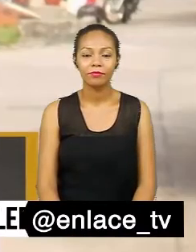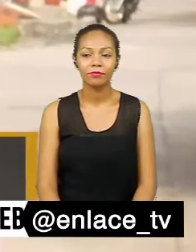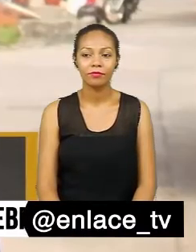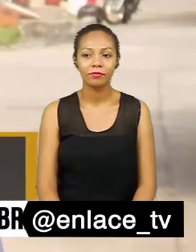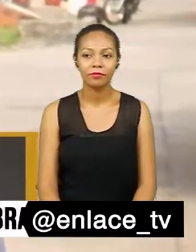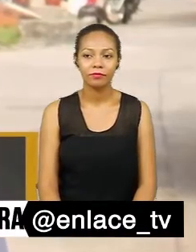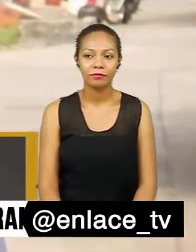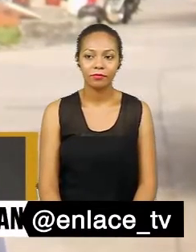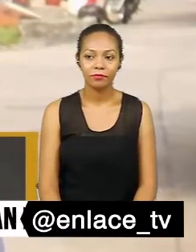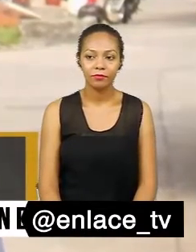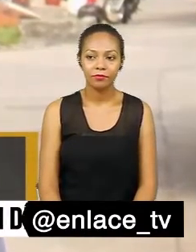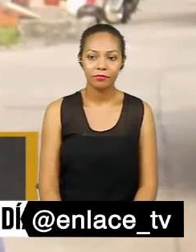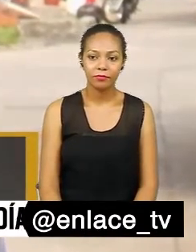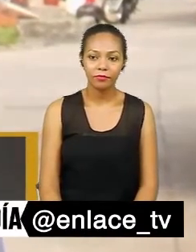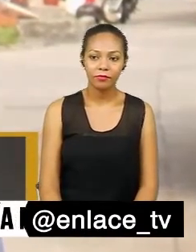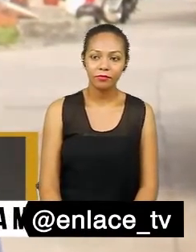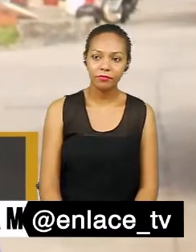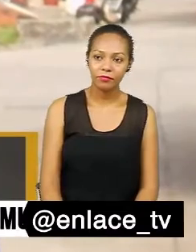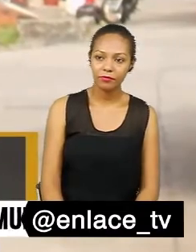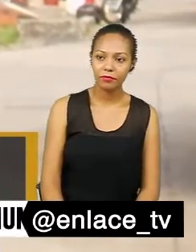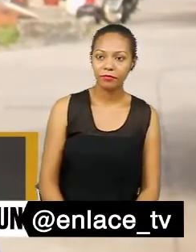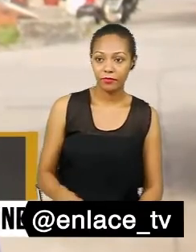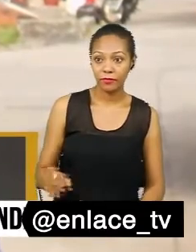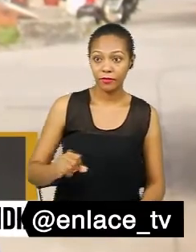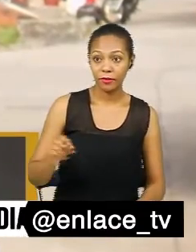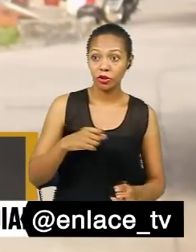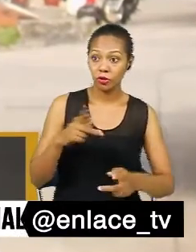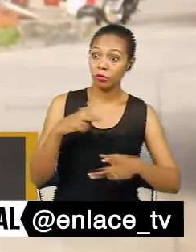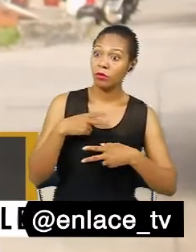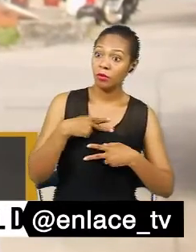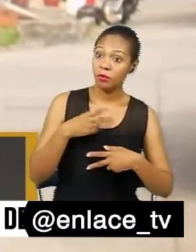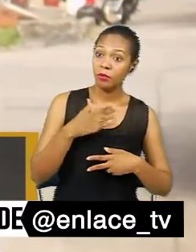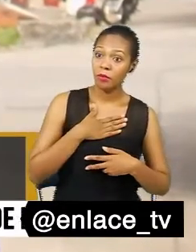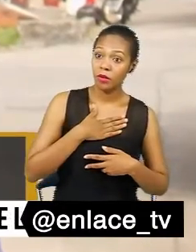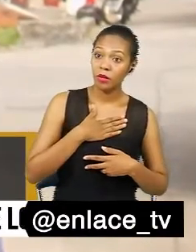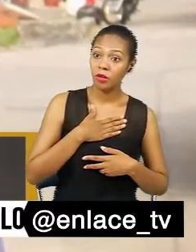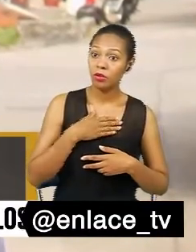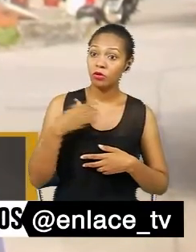los barrios que fueron que son propiedad del INURBE pasaron